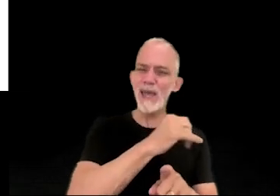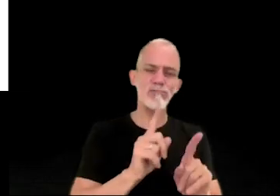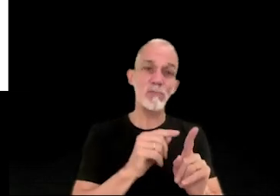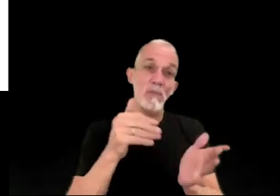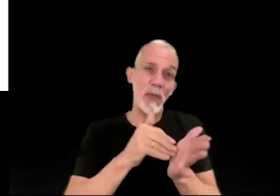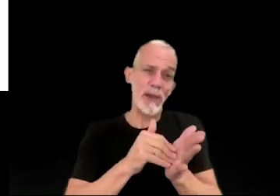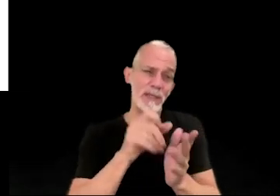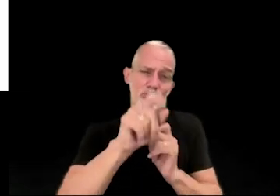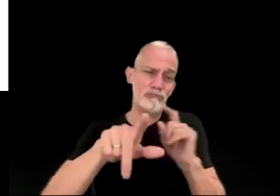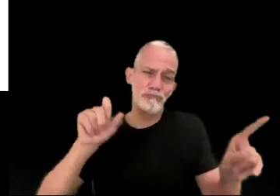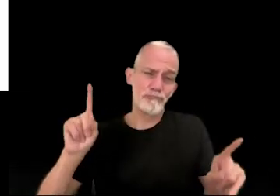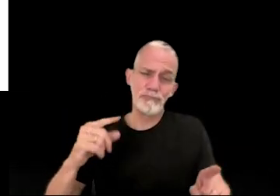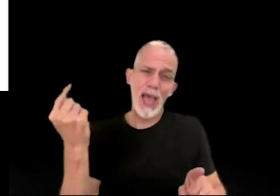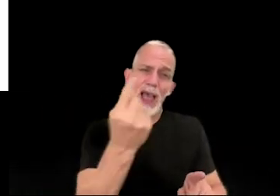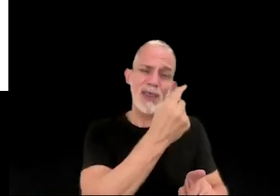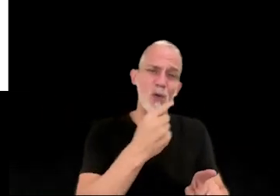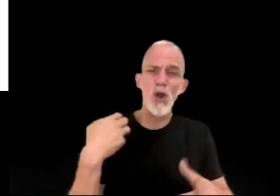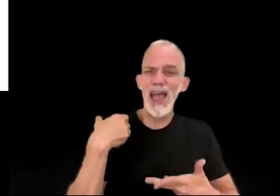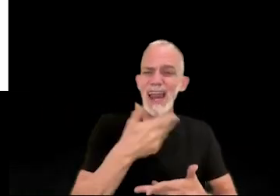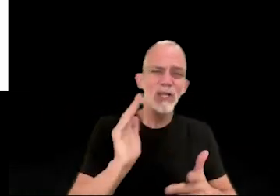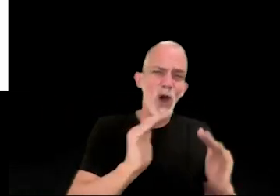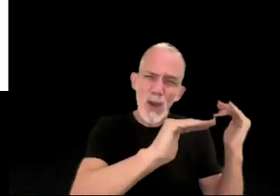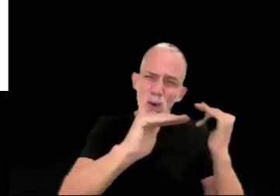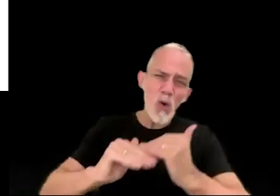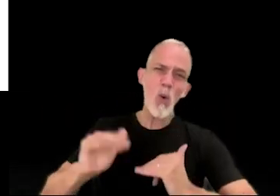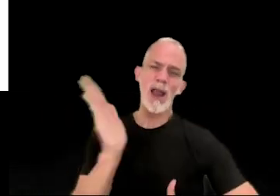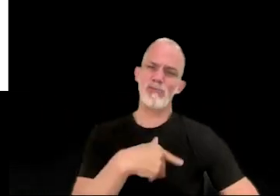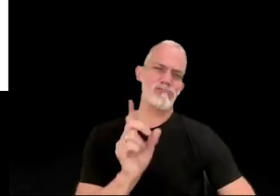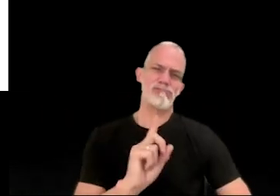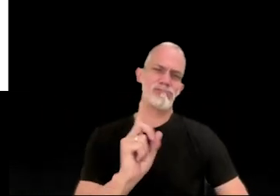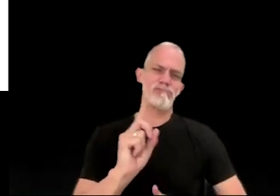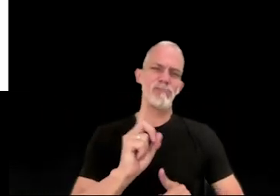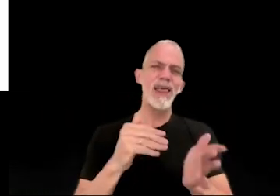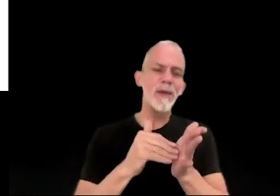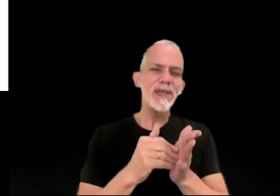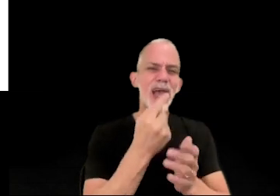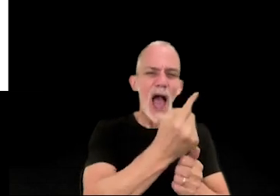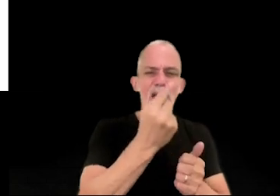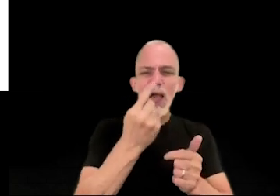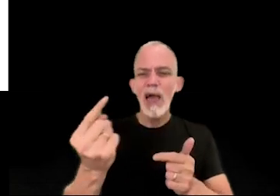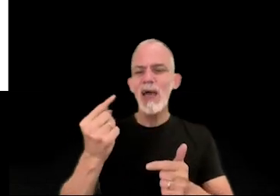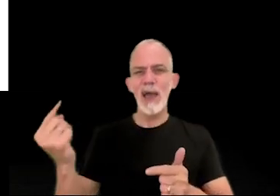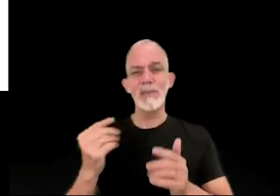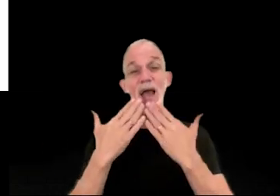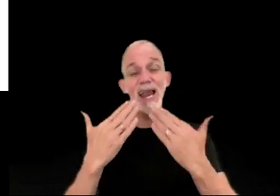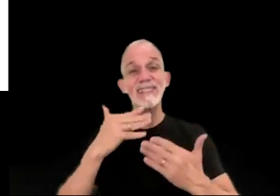no podemos generalizar, tenemos que analizar cada caso en forma específica. Gracias, Cris.